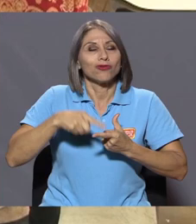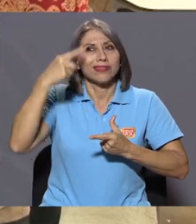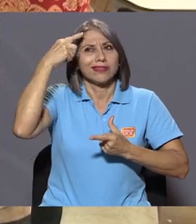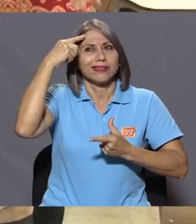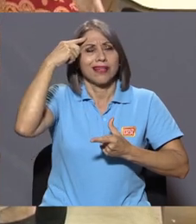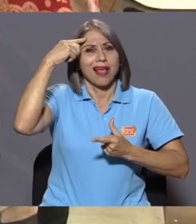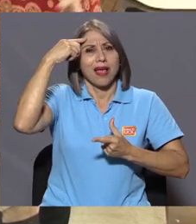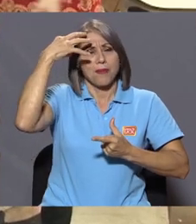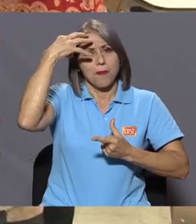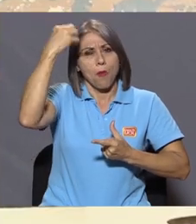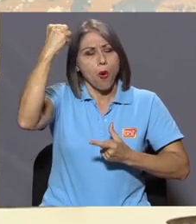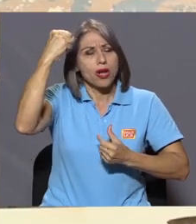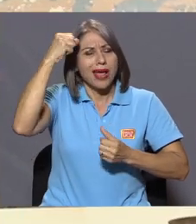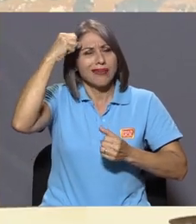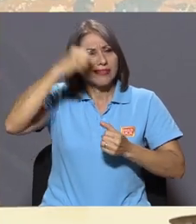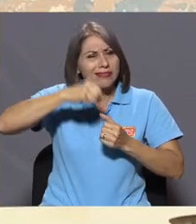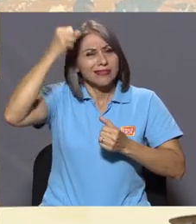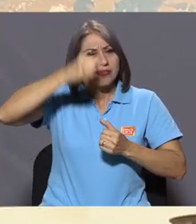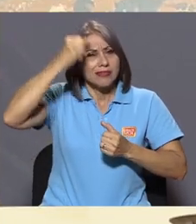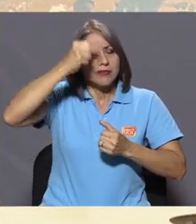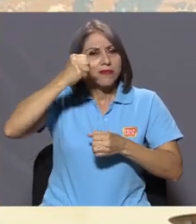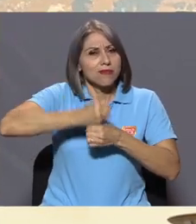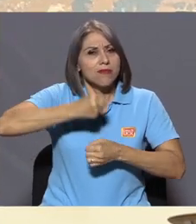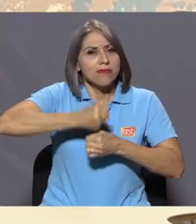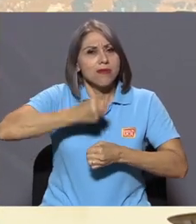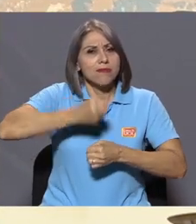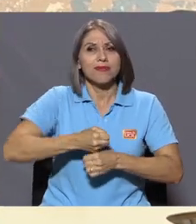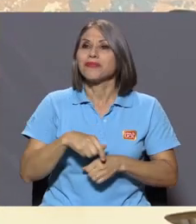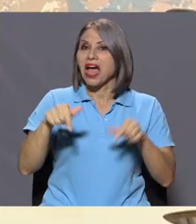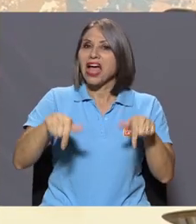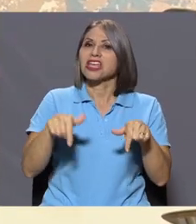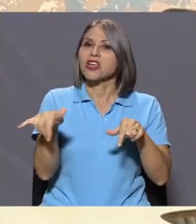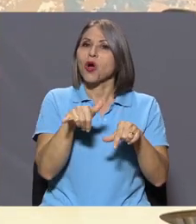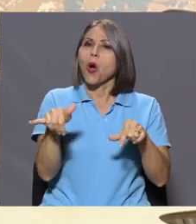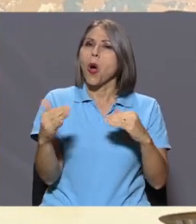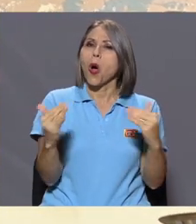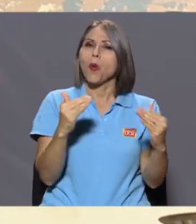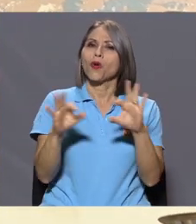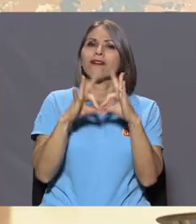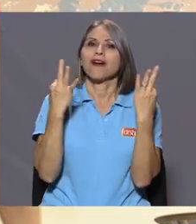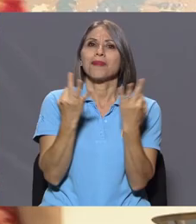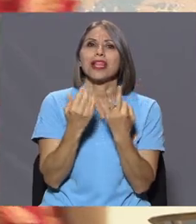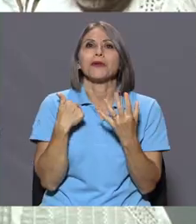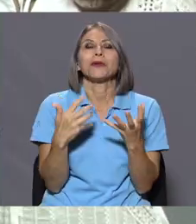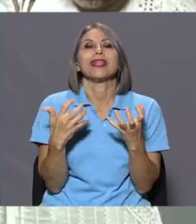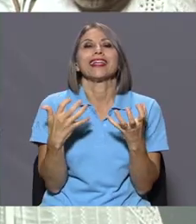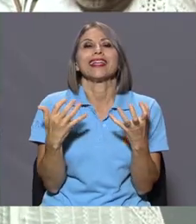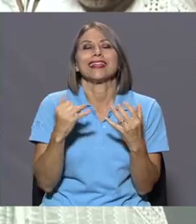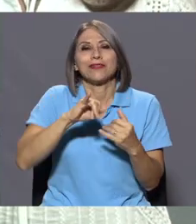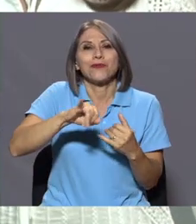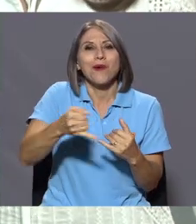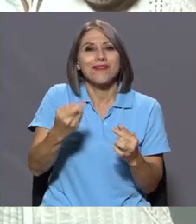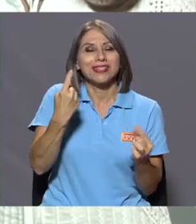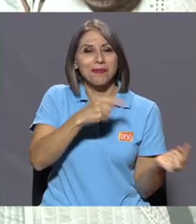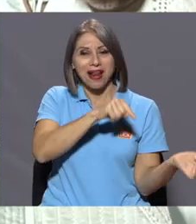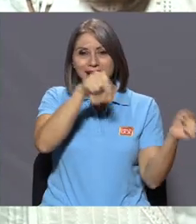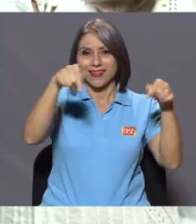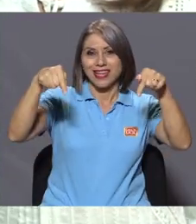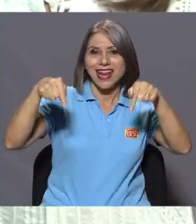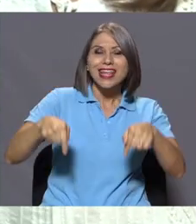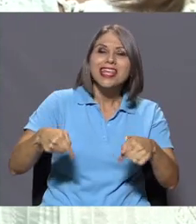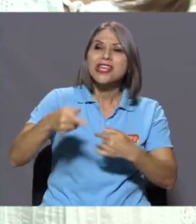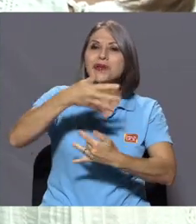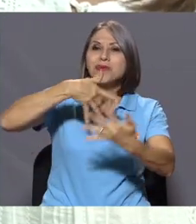en función, que es como una familia. Ya uno está deseando el jueves como para venir y estar